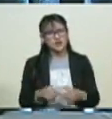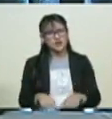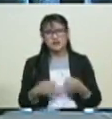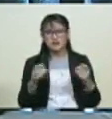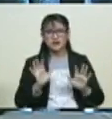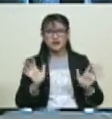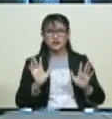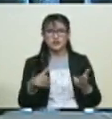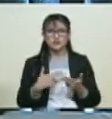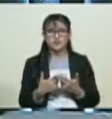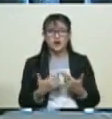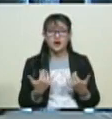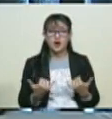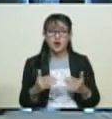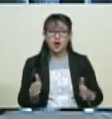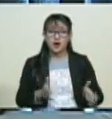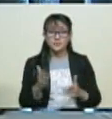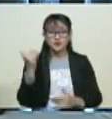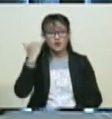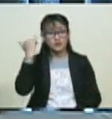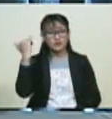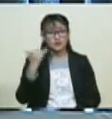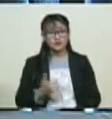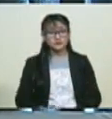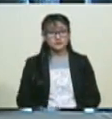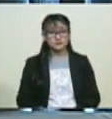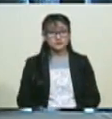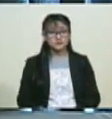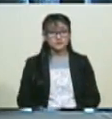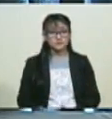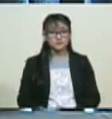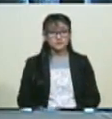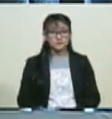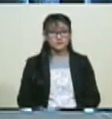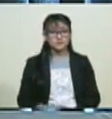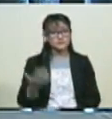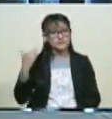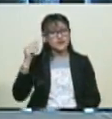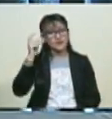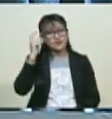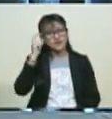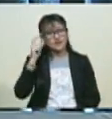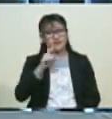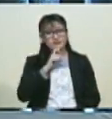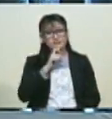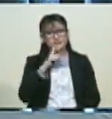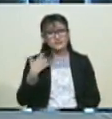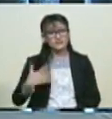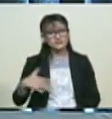ahora vamos el camino de las ideas inclusive en aquellos días tan difíciles